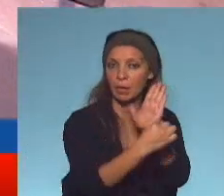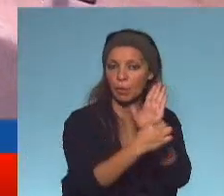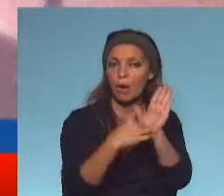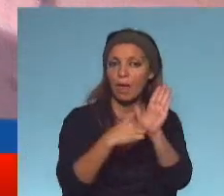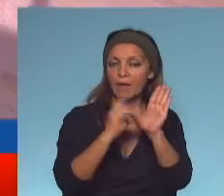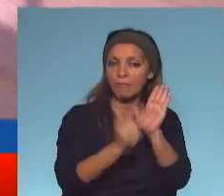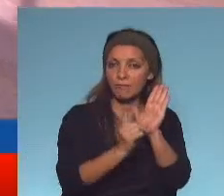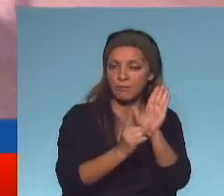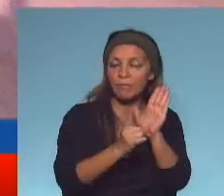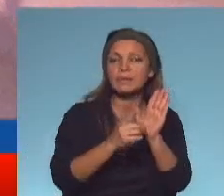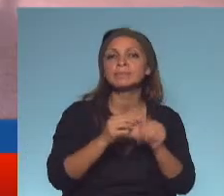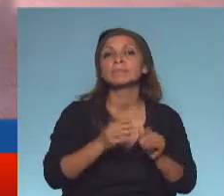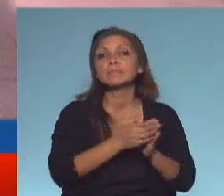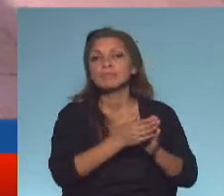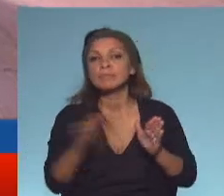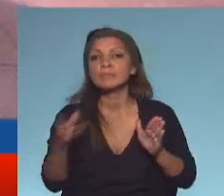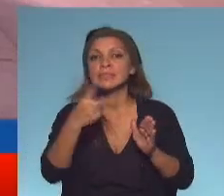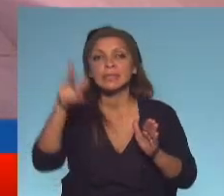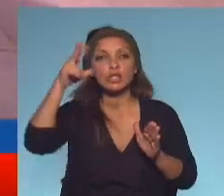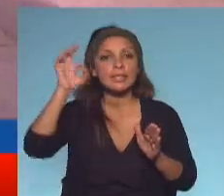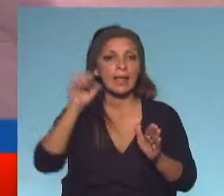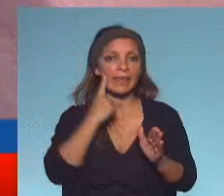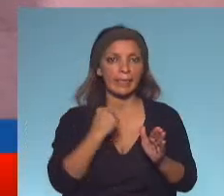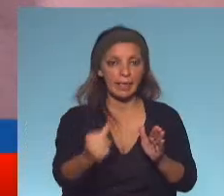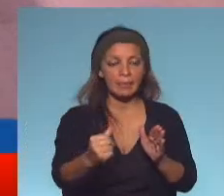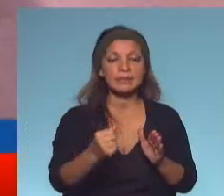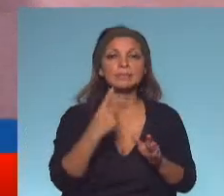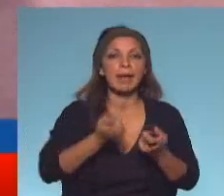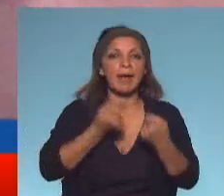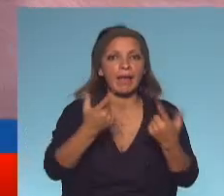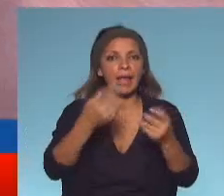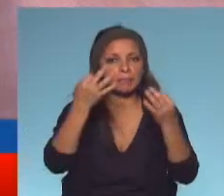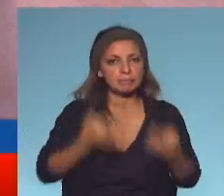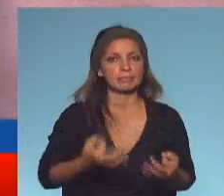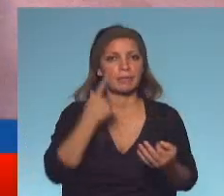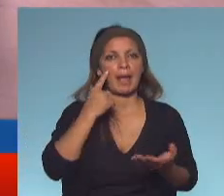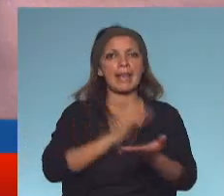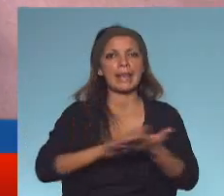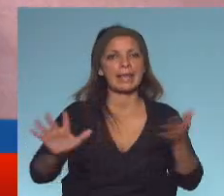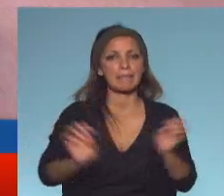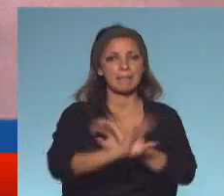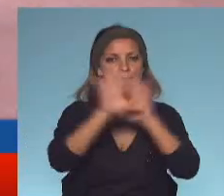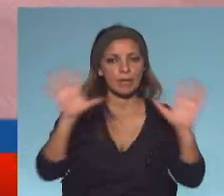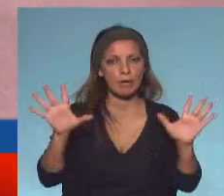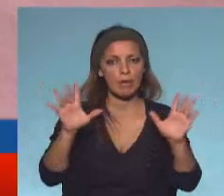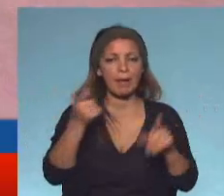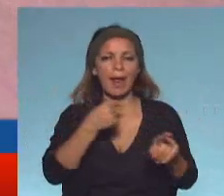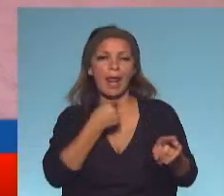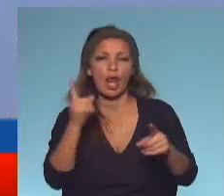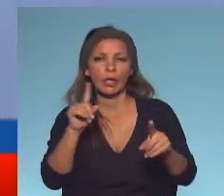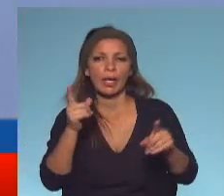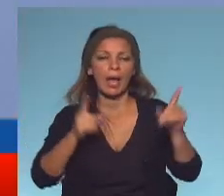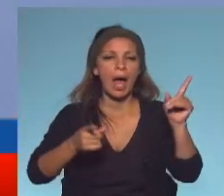una vigencia de 180 días para darle más certidumbre y evitar esa volatilidad y a